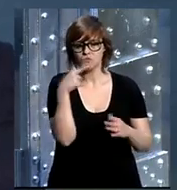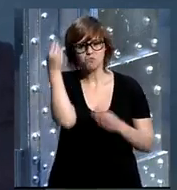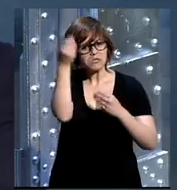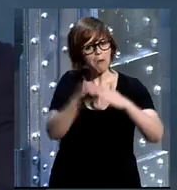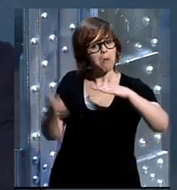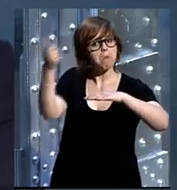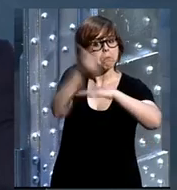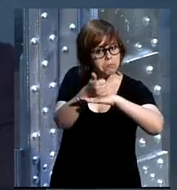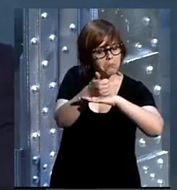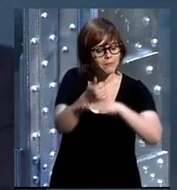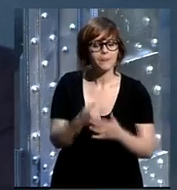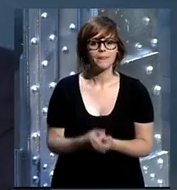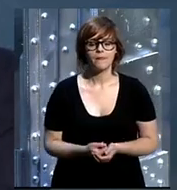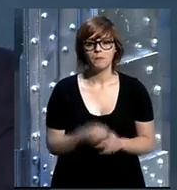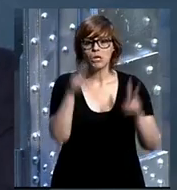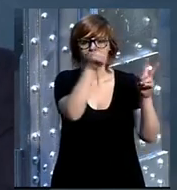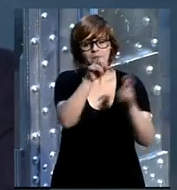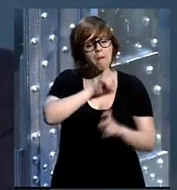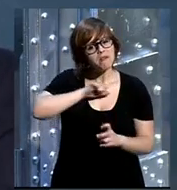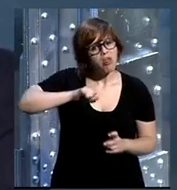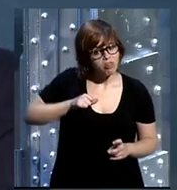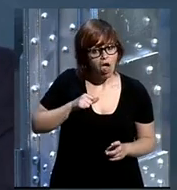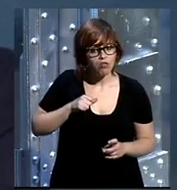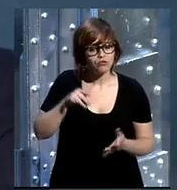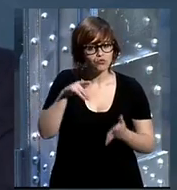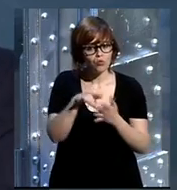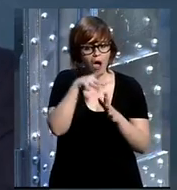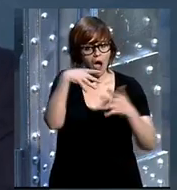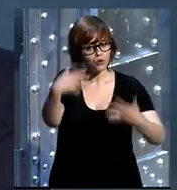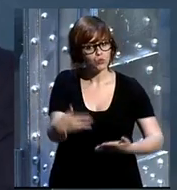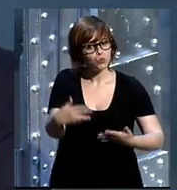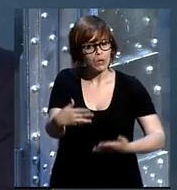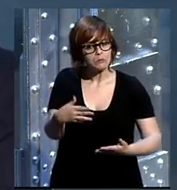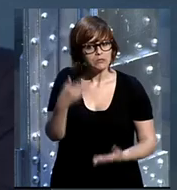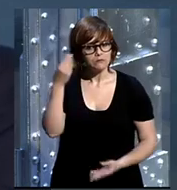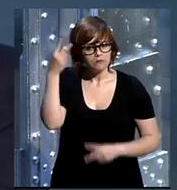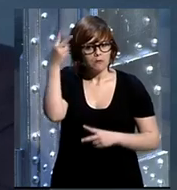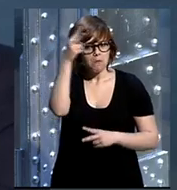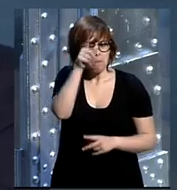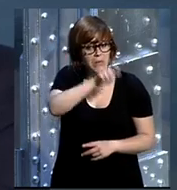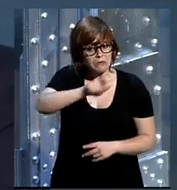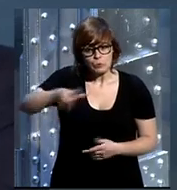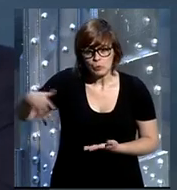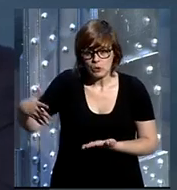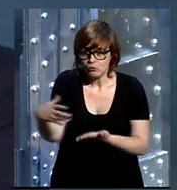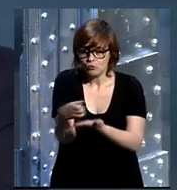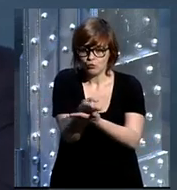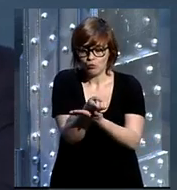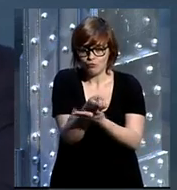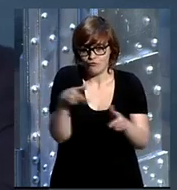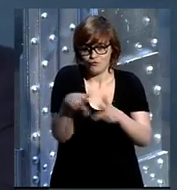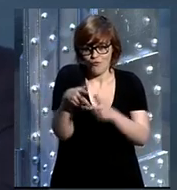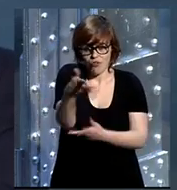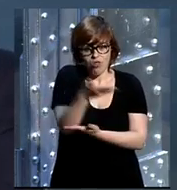Porque básicamente hoy la privacidad está en el centro de las preocupaciones de la sociedad,